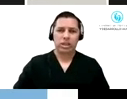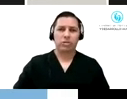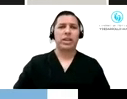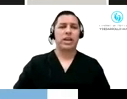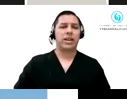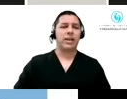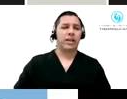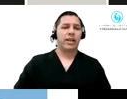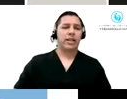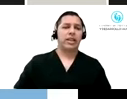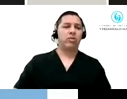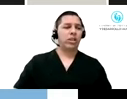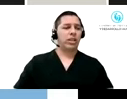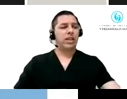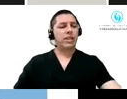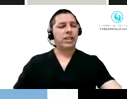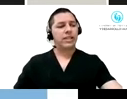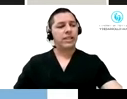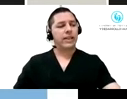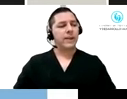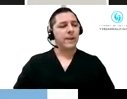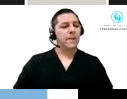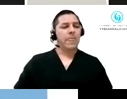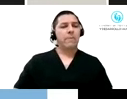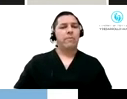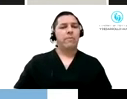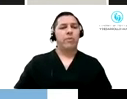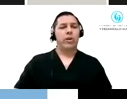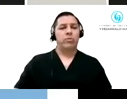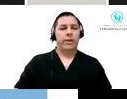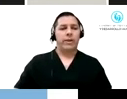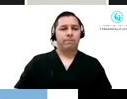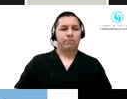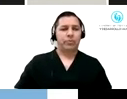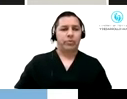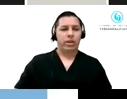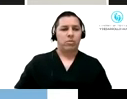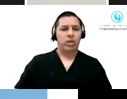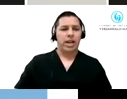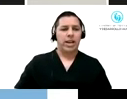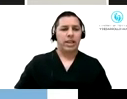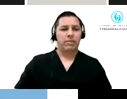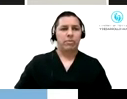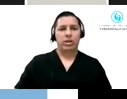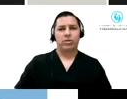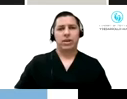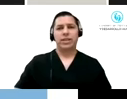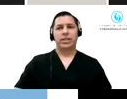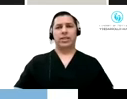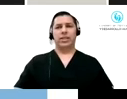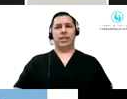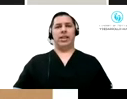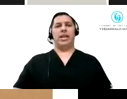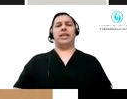cultura latinoamericana tiene otras características. Bueno, muy bien. Voy a adelantarme un poquito